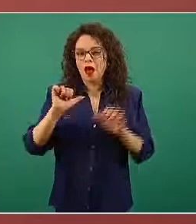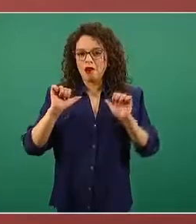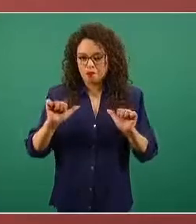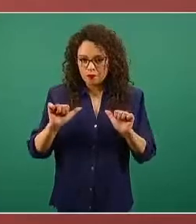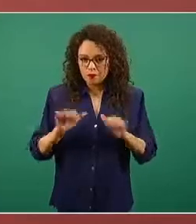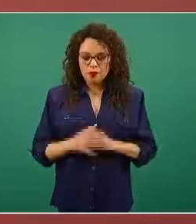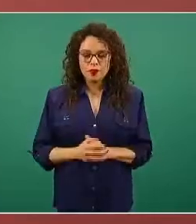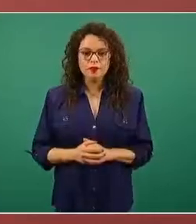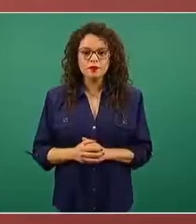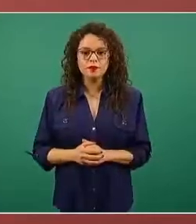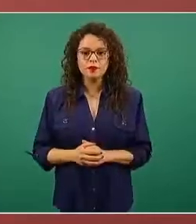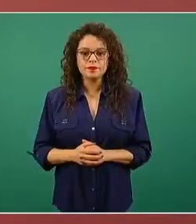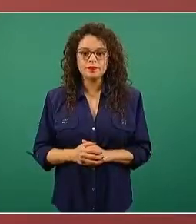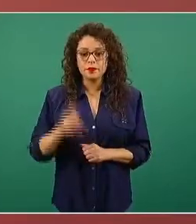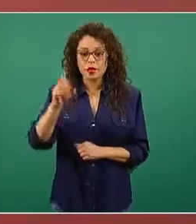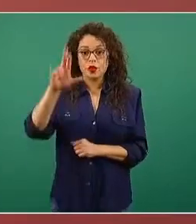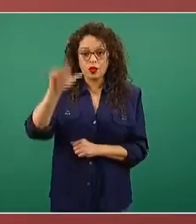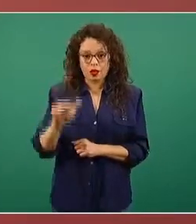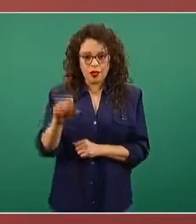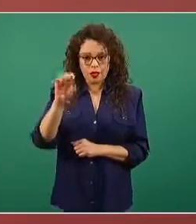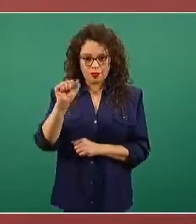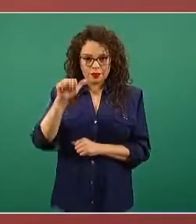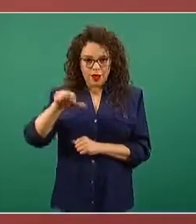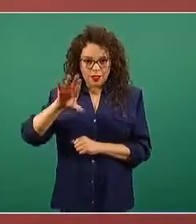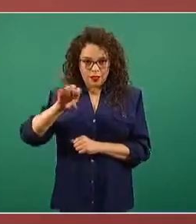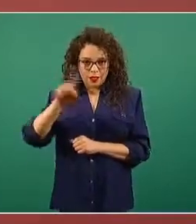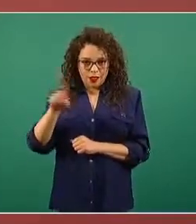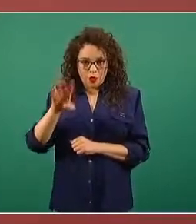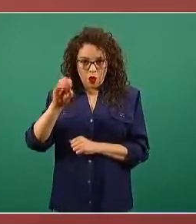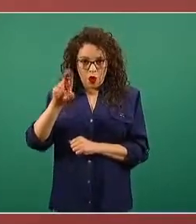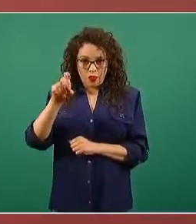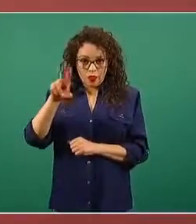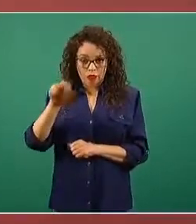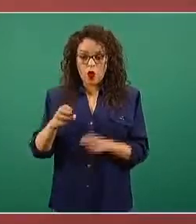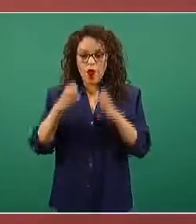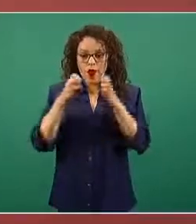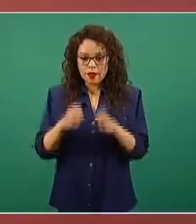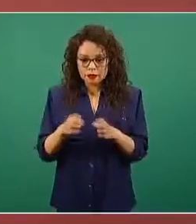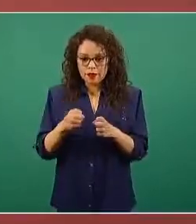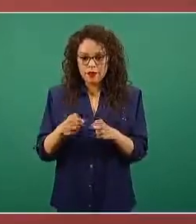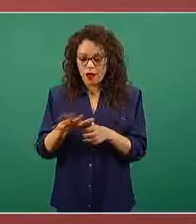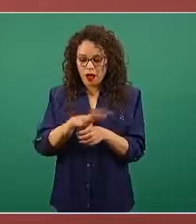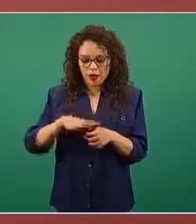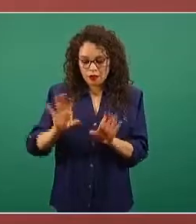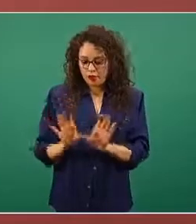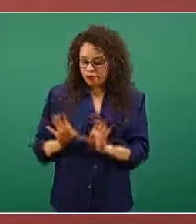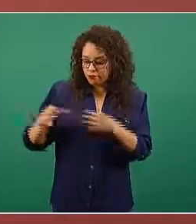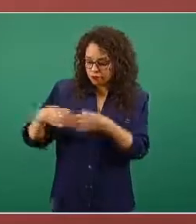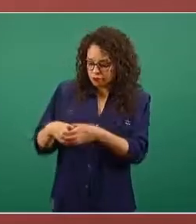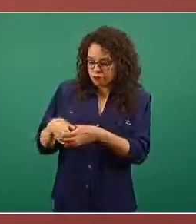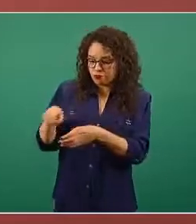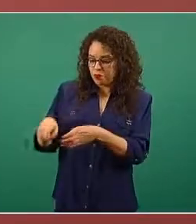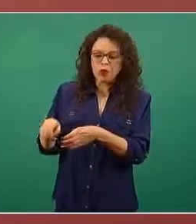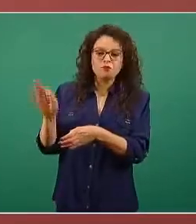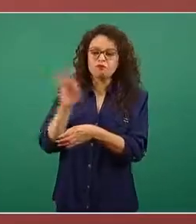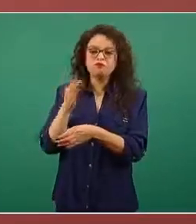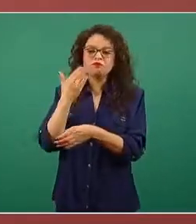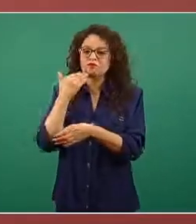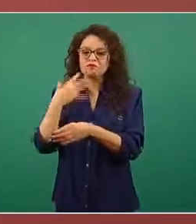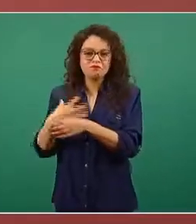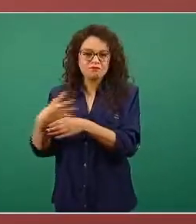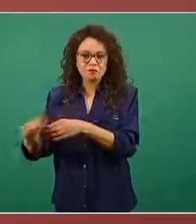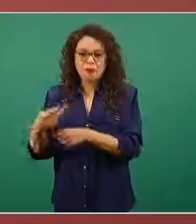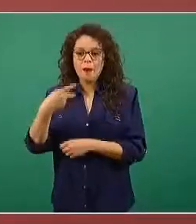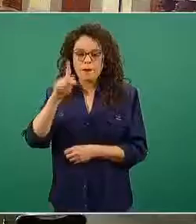la doctora Sánchez Cordero estaría en una de las categorías de no alta probabilidad. Pero doctora Lumía, si